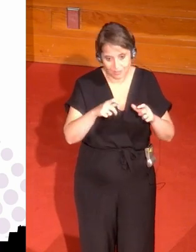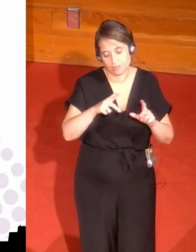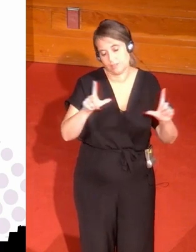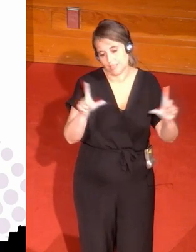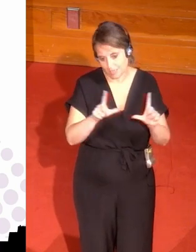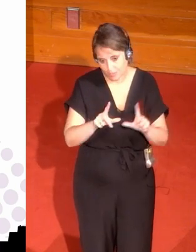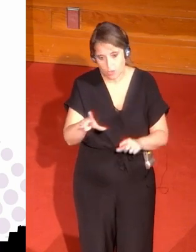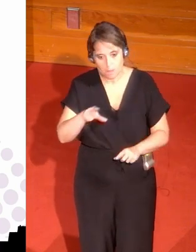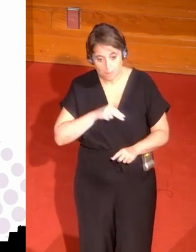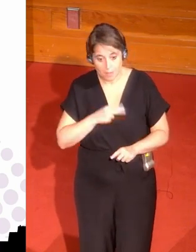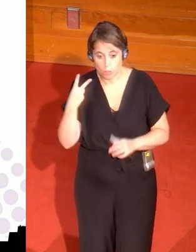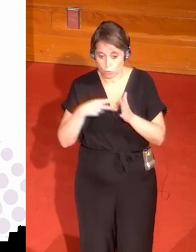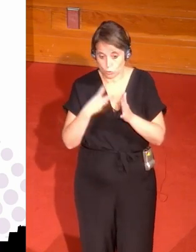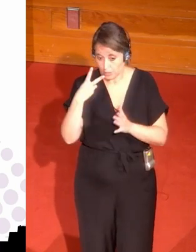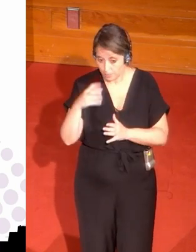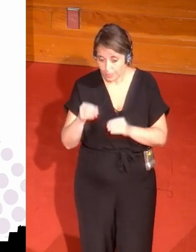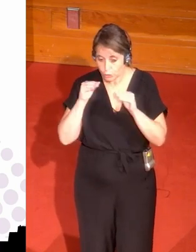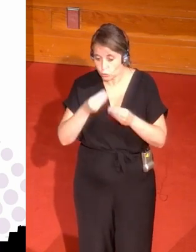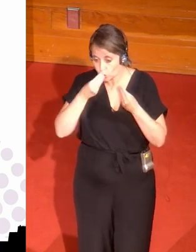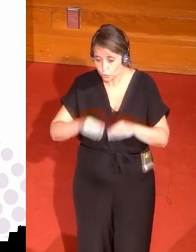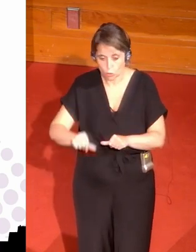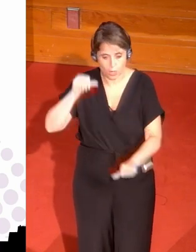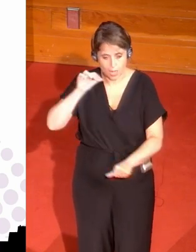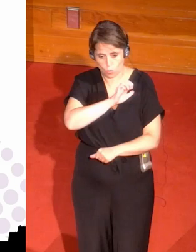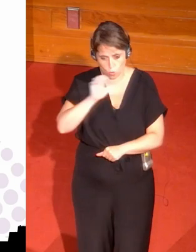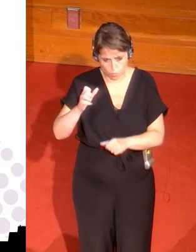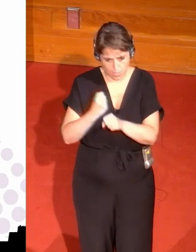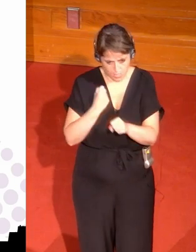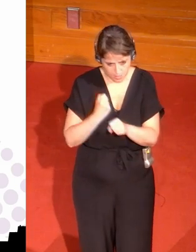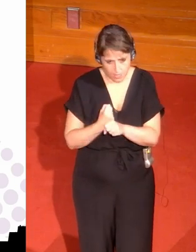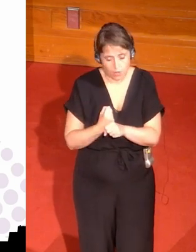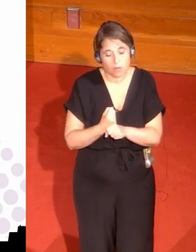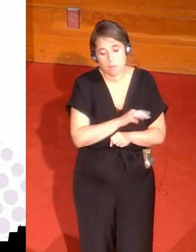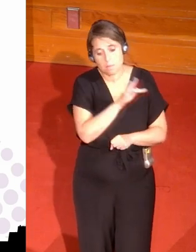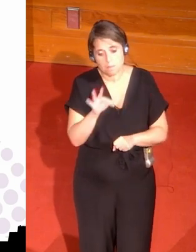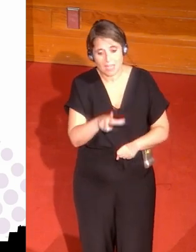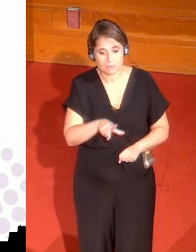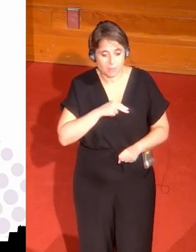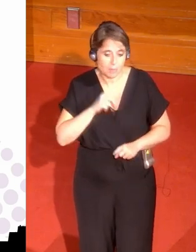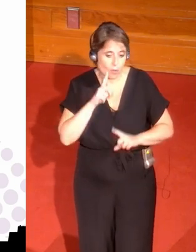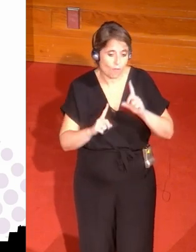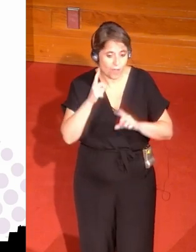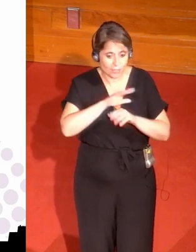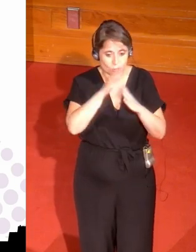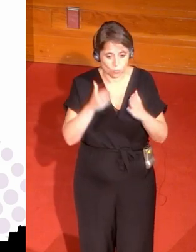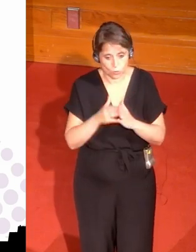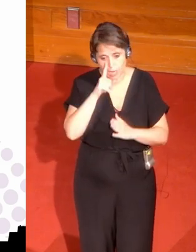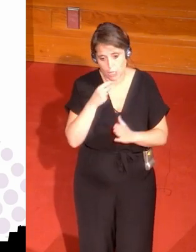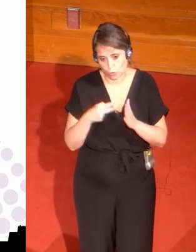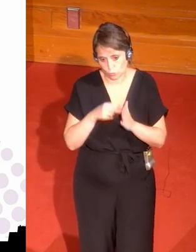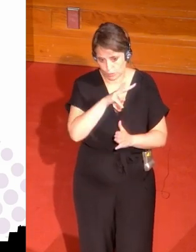premio en Elo 2020 a la trayectoria europea reo el First amendment award